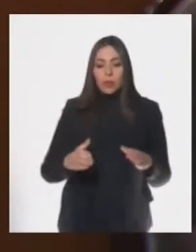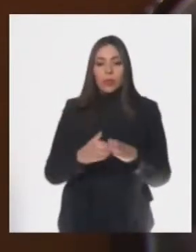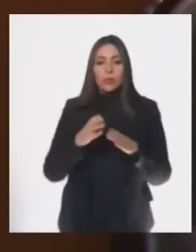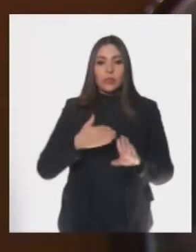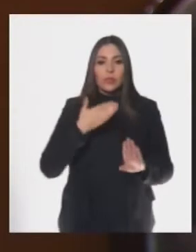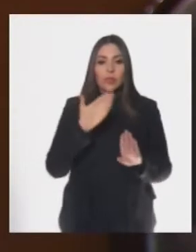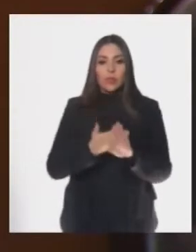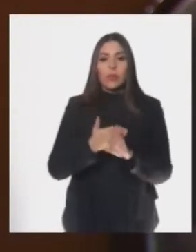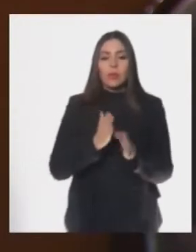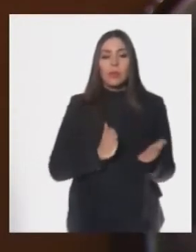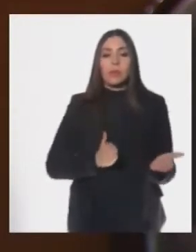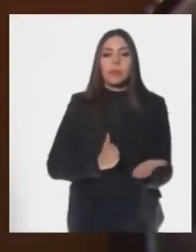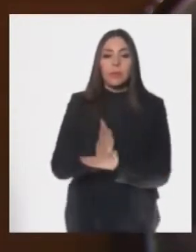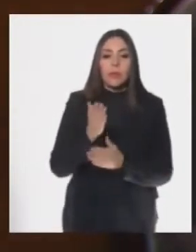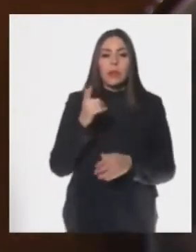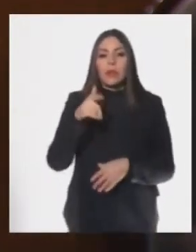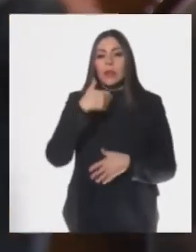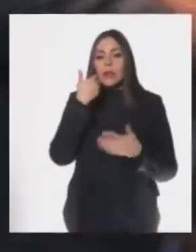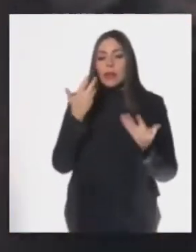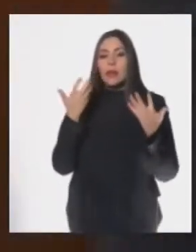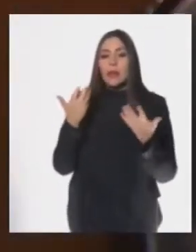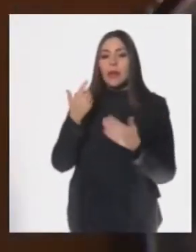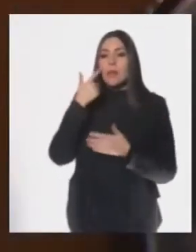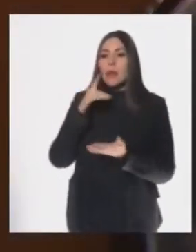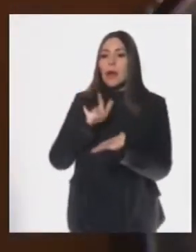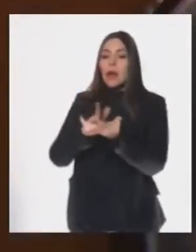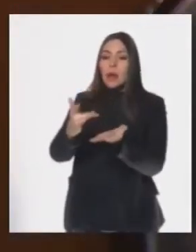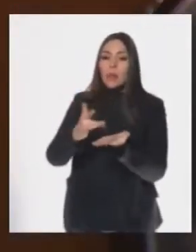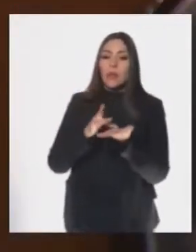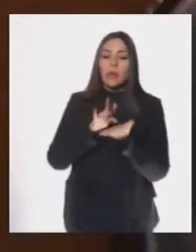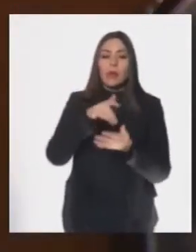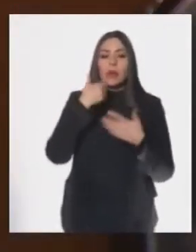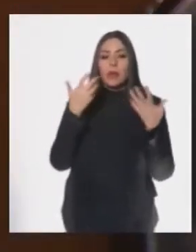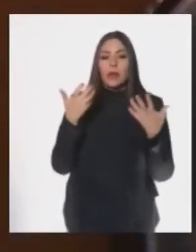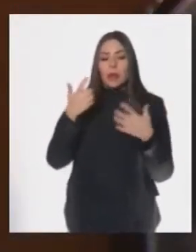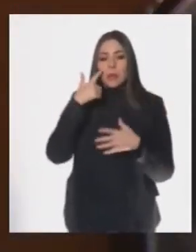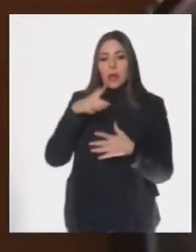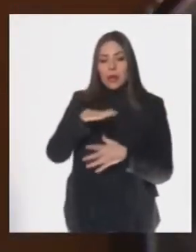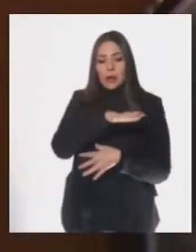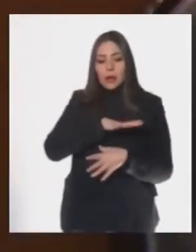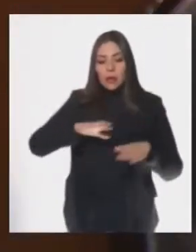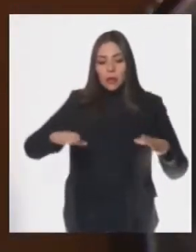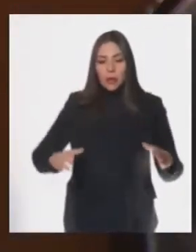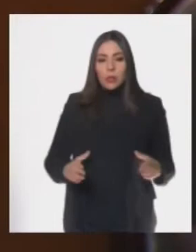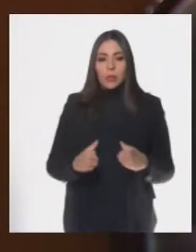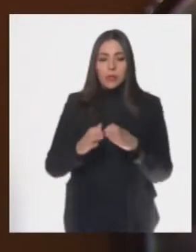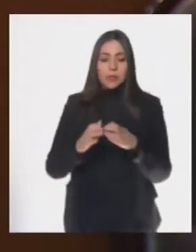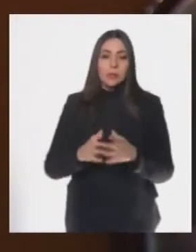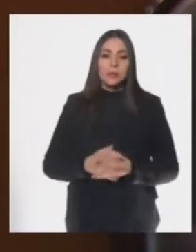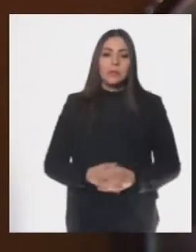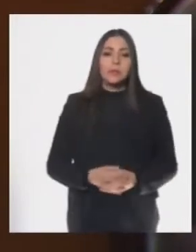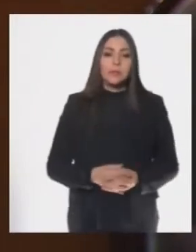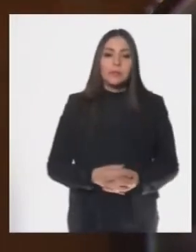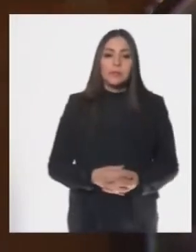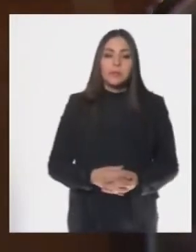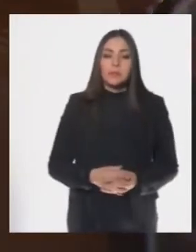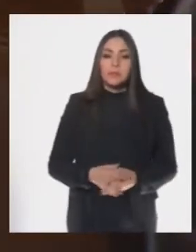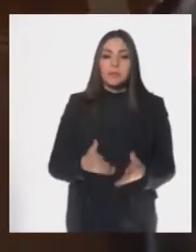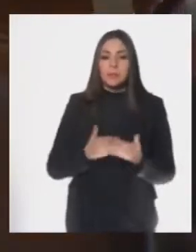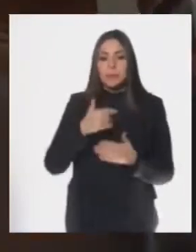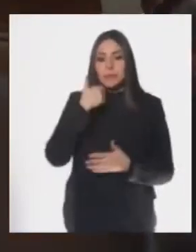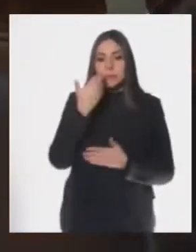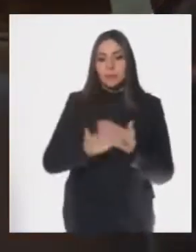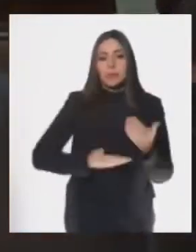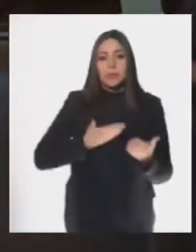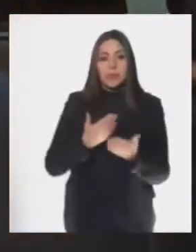la cooperación y apoyo mutuo que busca la propiedad comunal. Por tal motivo, proponemos reducir a 3 meses y no un